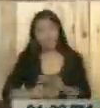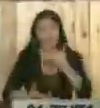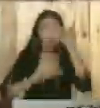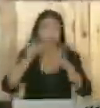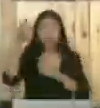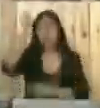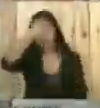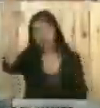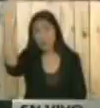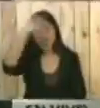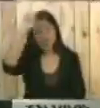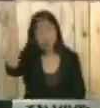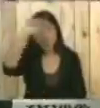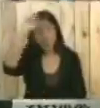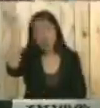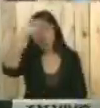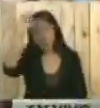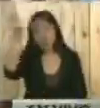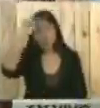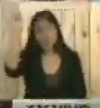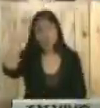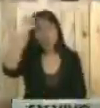arriba, arriba, arriba, arriba!